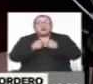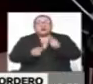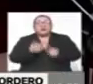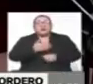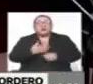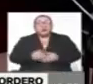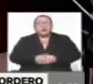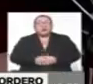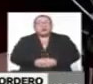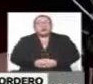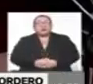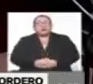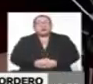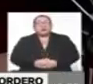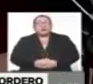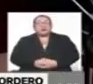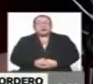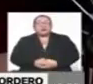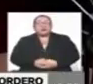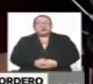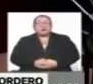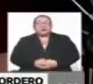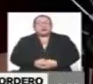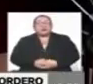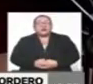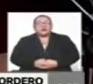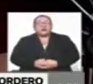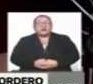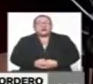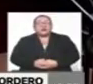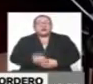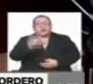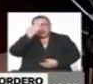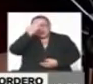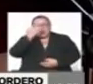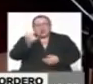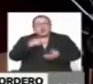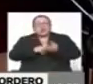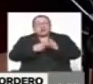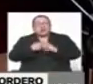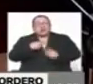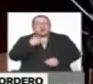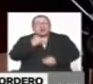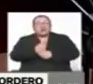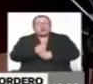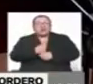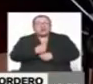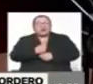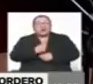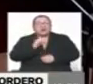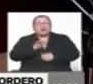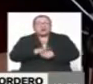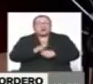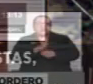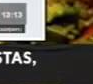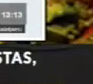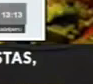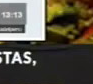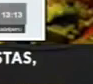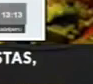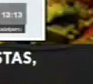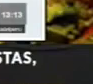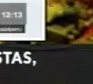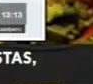mira ha habido cierto blindaje Por qué Porque en el juicio político que es la inhabilitación no se le ha